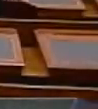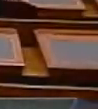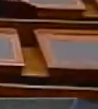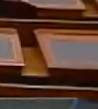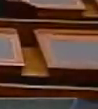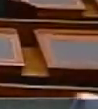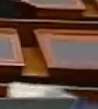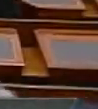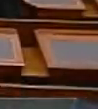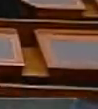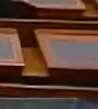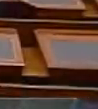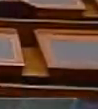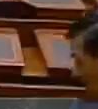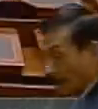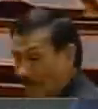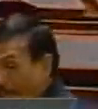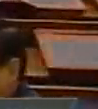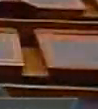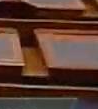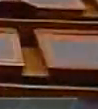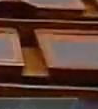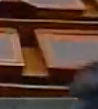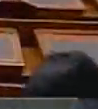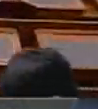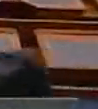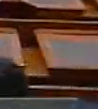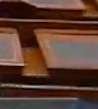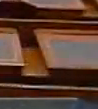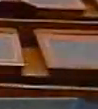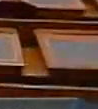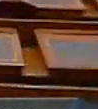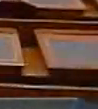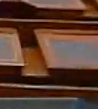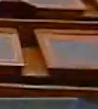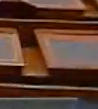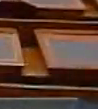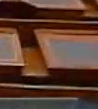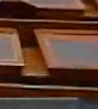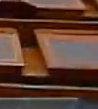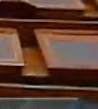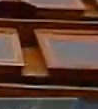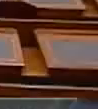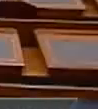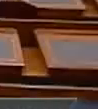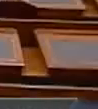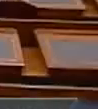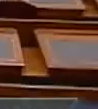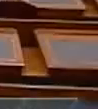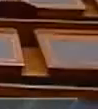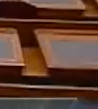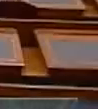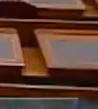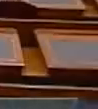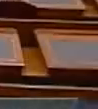del Congreso, Ana María Solórzano, quien además le ha entregado la medalla de honor del Parlamento al Premio